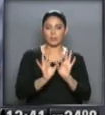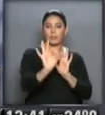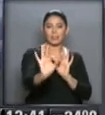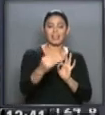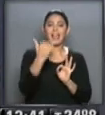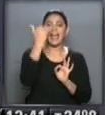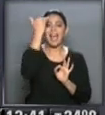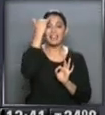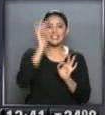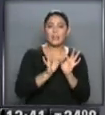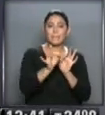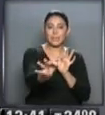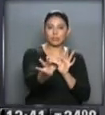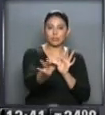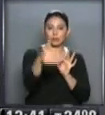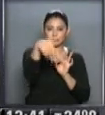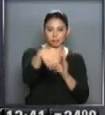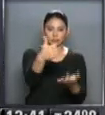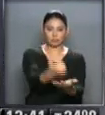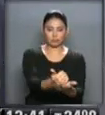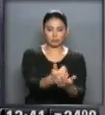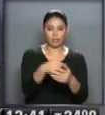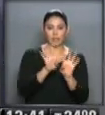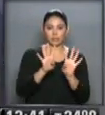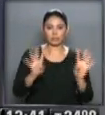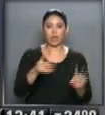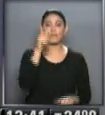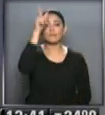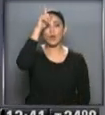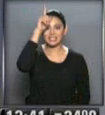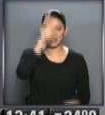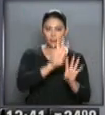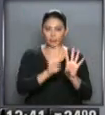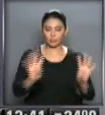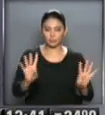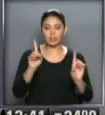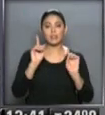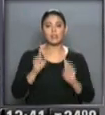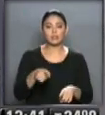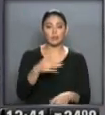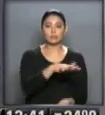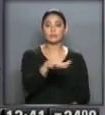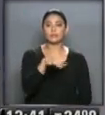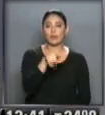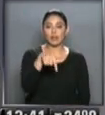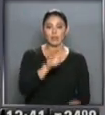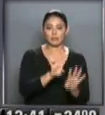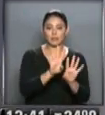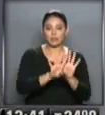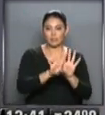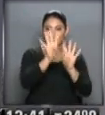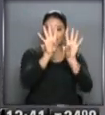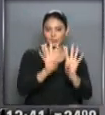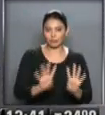metros aproximadamente de donde estamos nosotros, vallado policial de por medio, está el sector justamente de la reja que